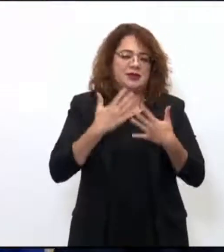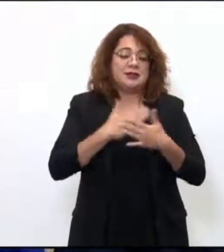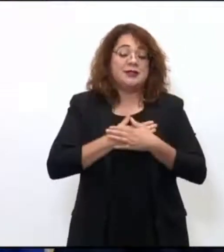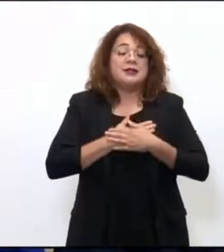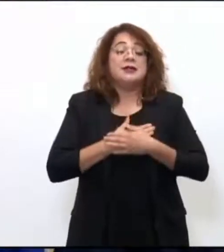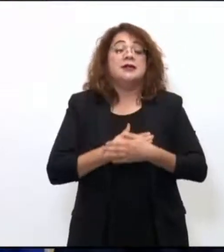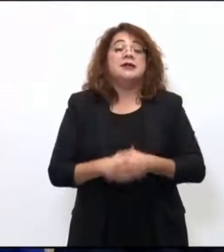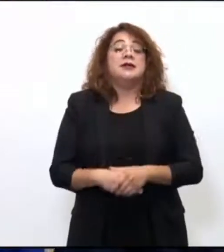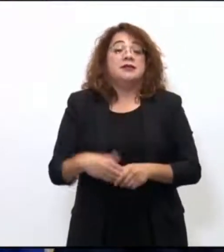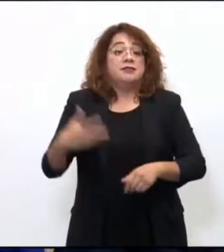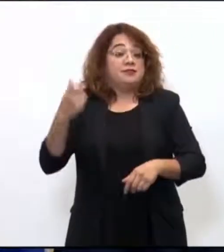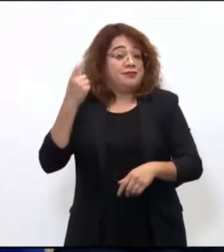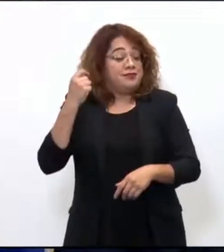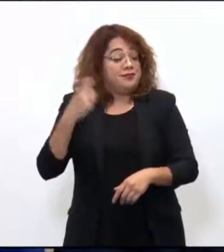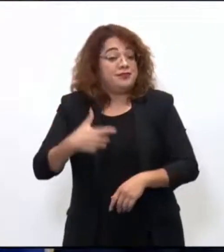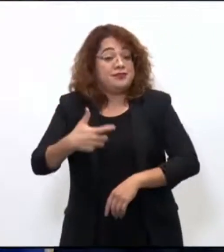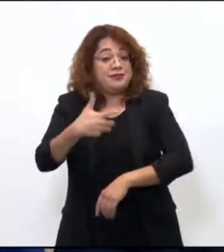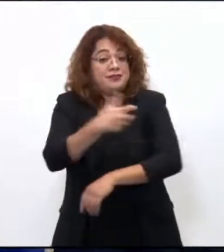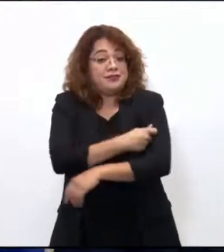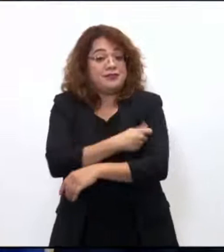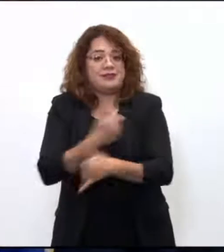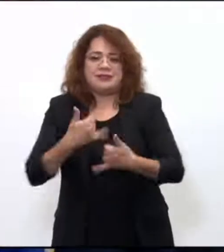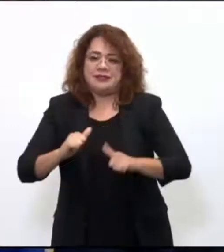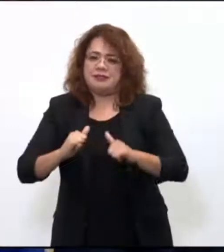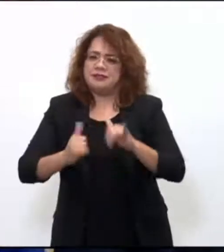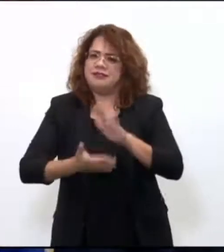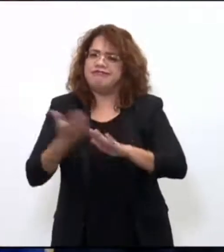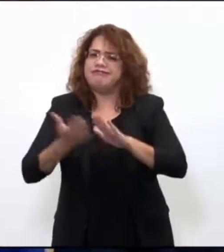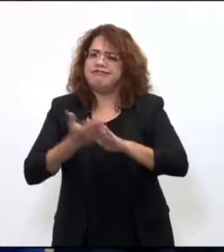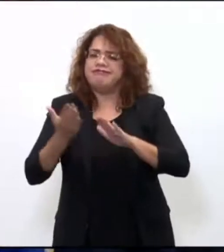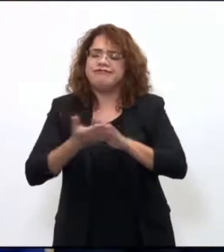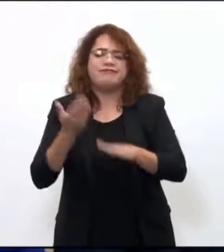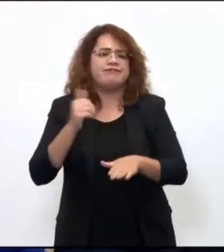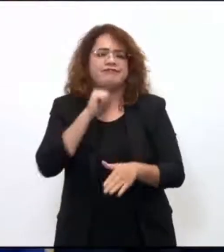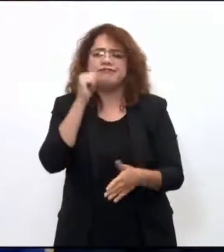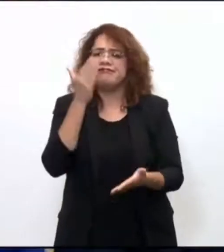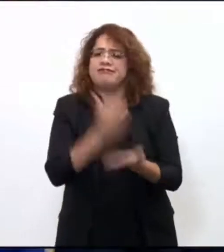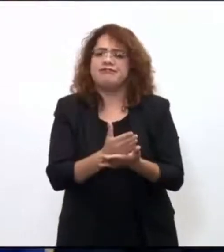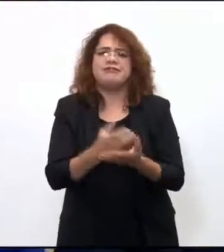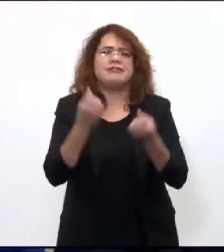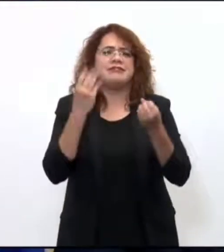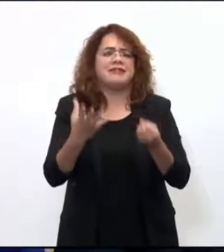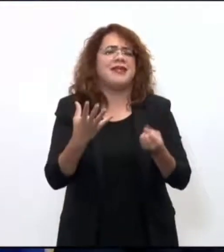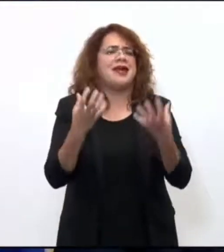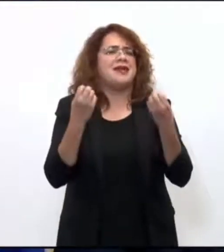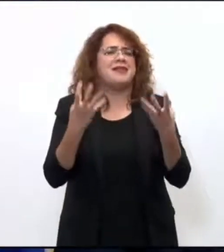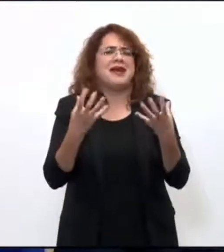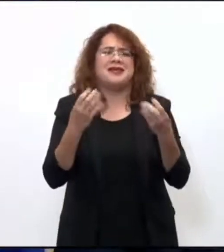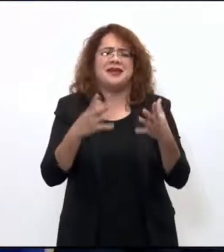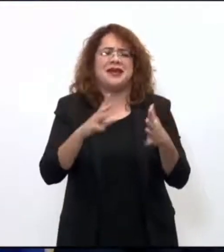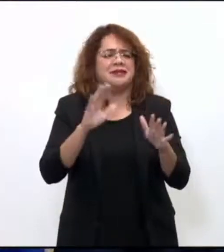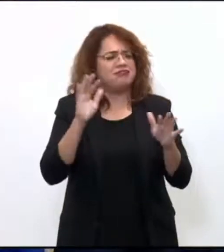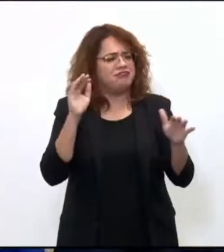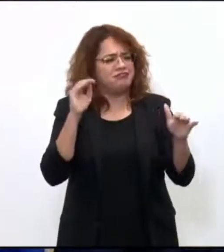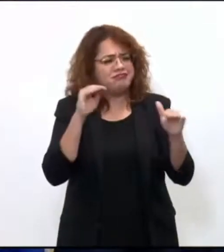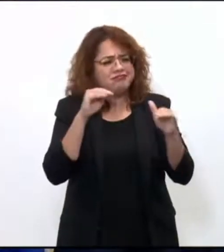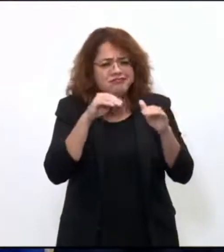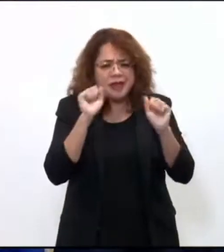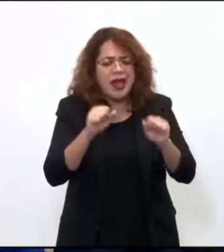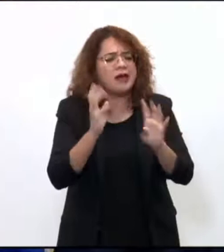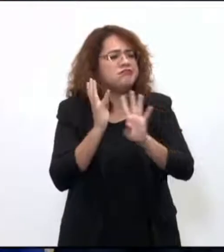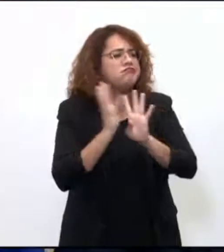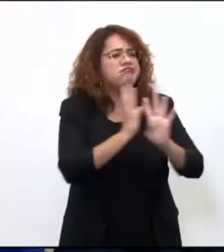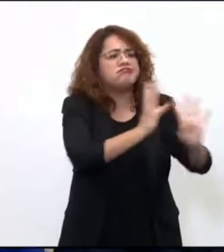vacunas sigue fuerte. Hay amplias oportunidades para vacunarse sin cita y gratis en el centro